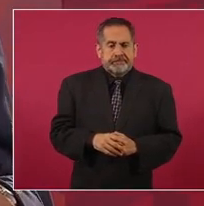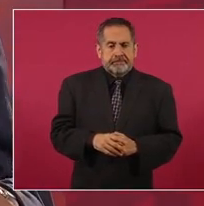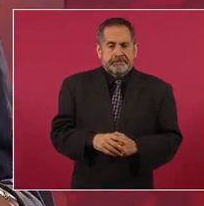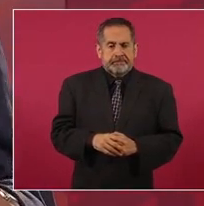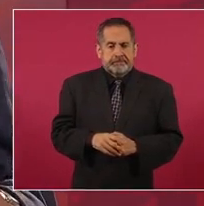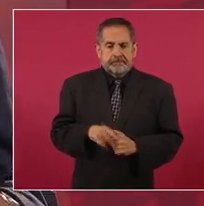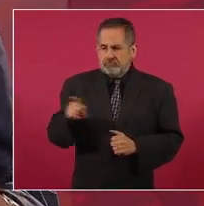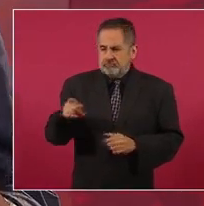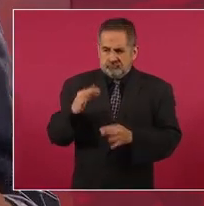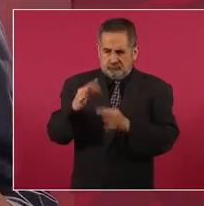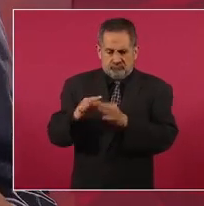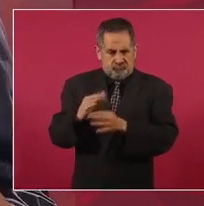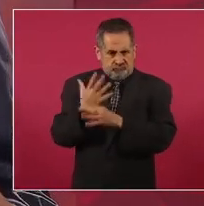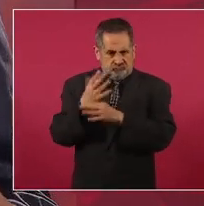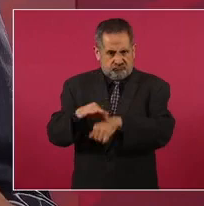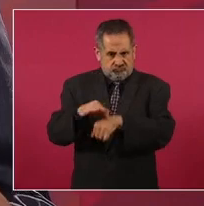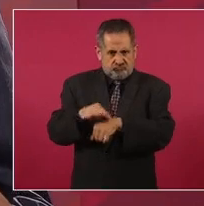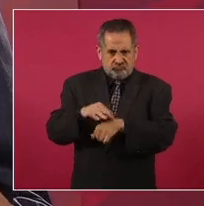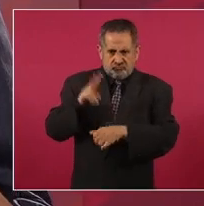lleva a la práctica la